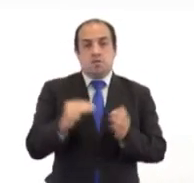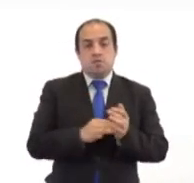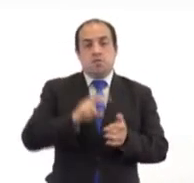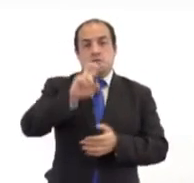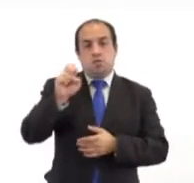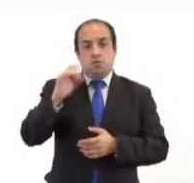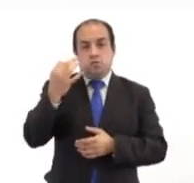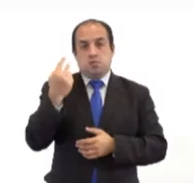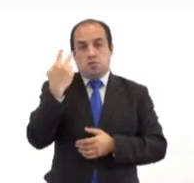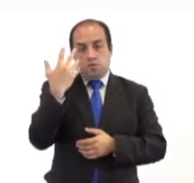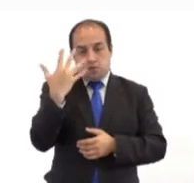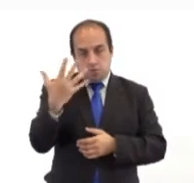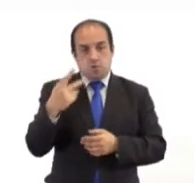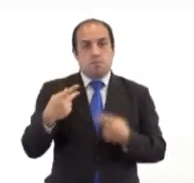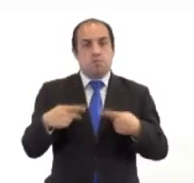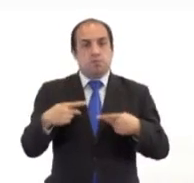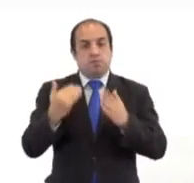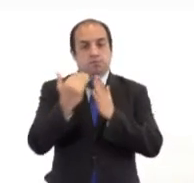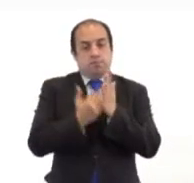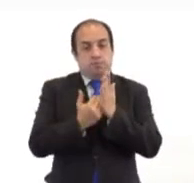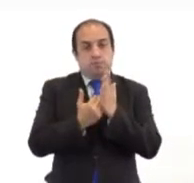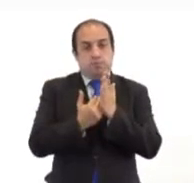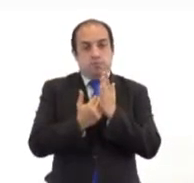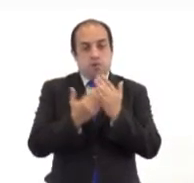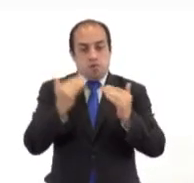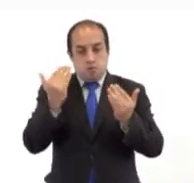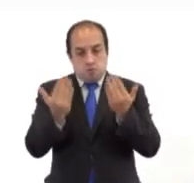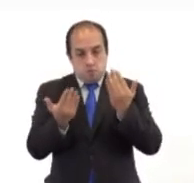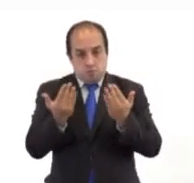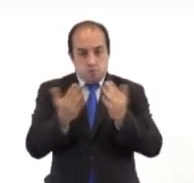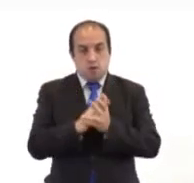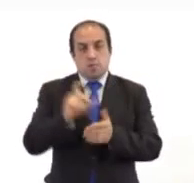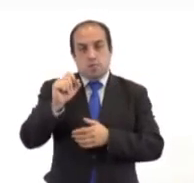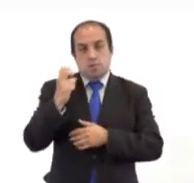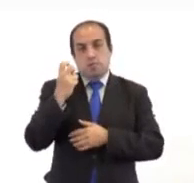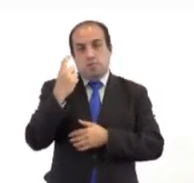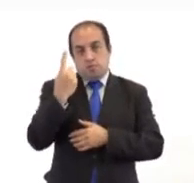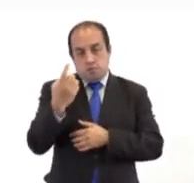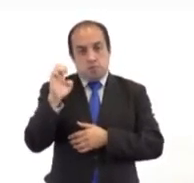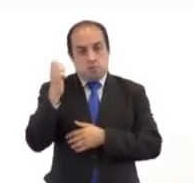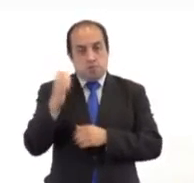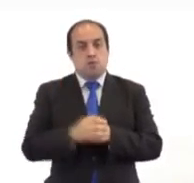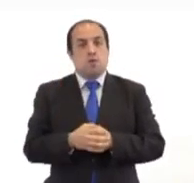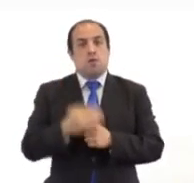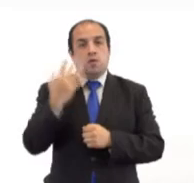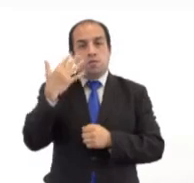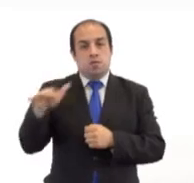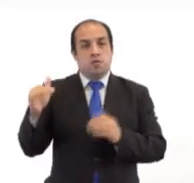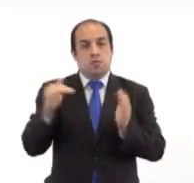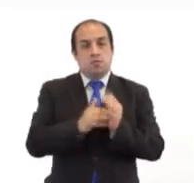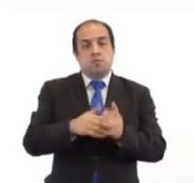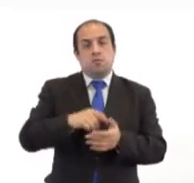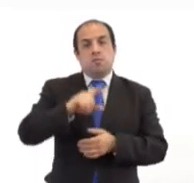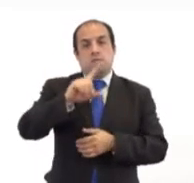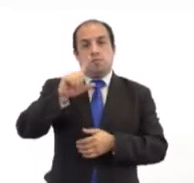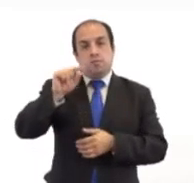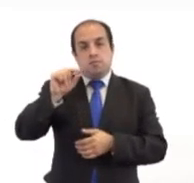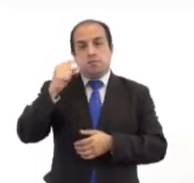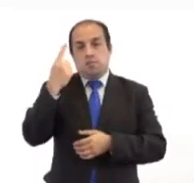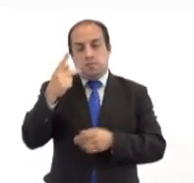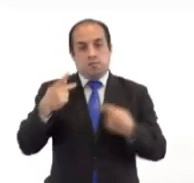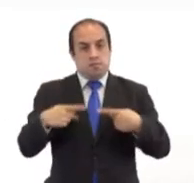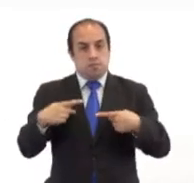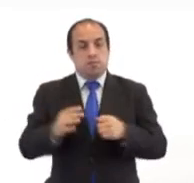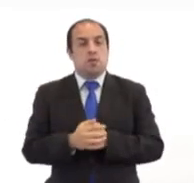3,255 personas menos que el pico que llegamos a tener el 21 de enero, con 10,071 hospitalizados en el Valle de México. Entonces, una